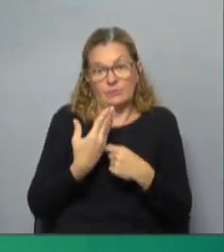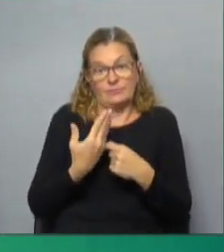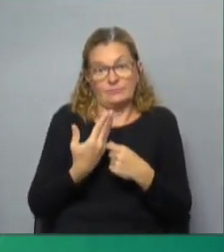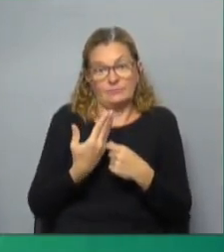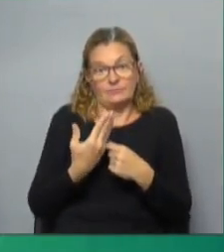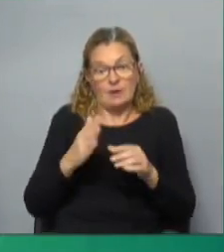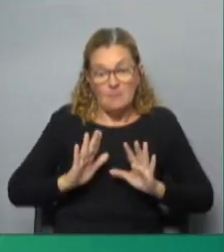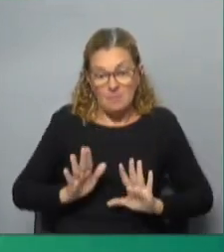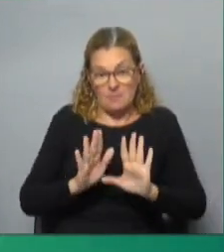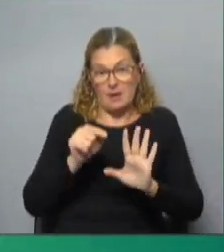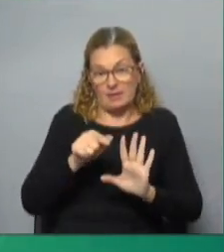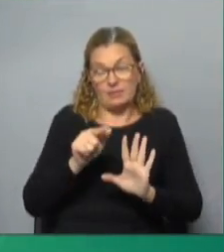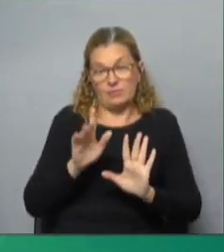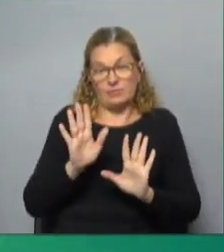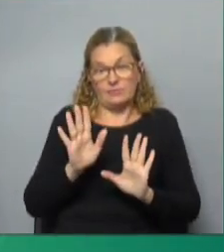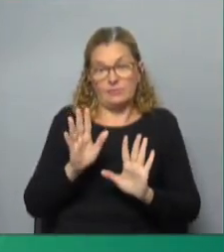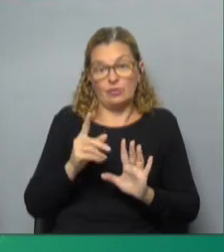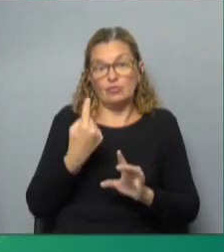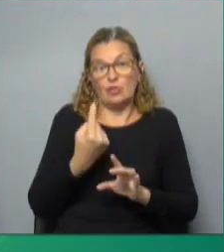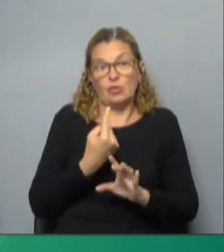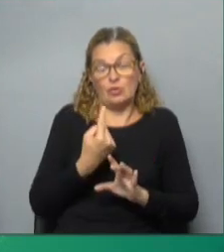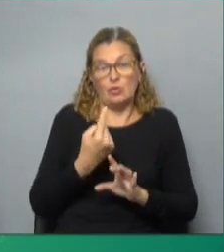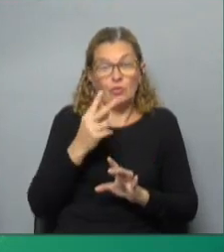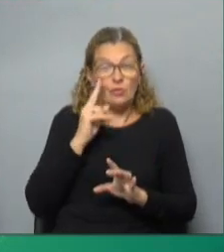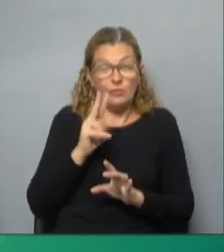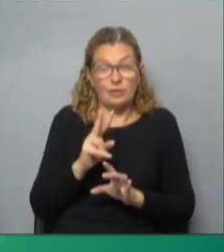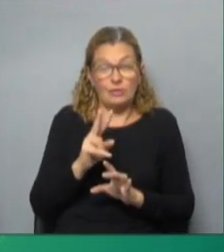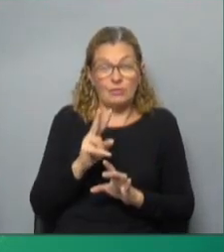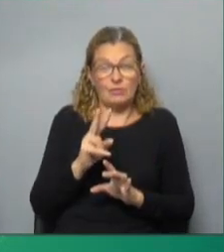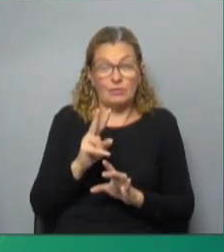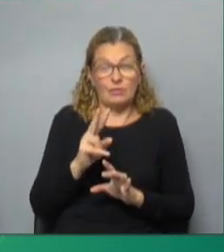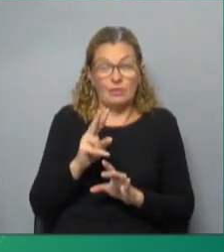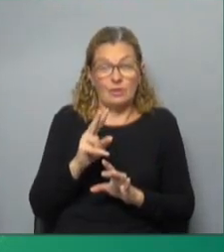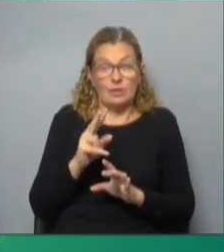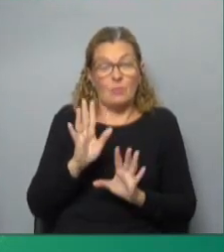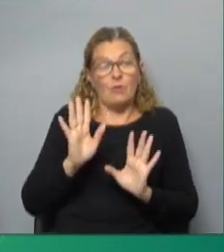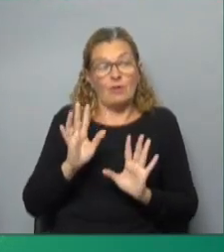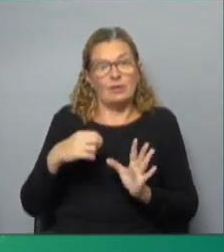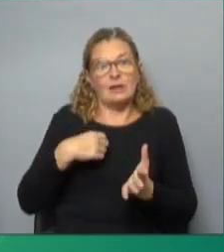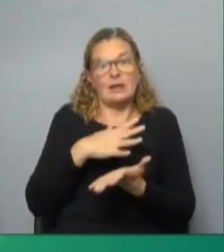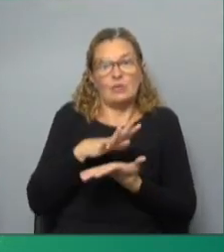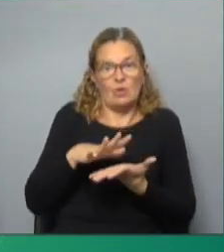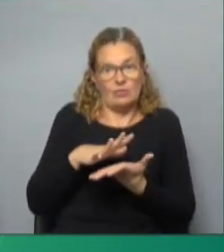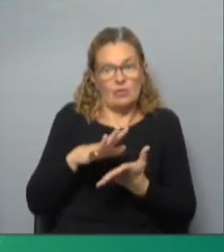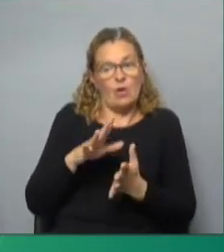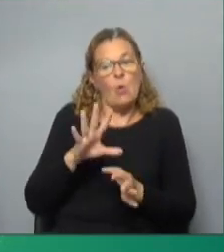y preparar eso solo lo he visto en circunstancias excepcionales